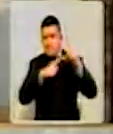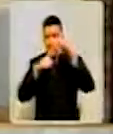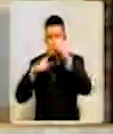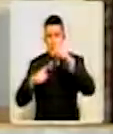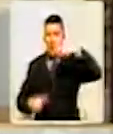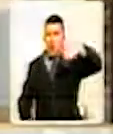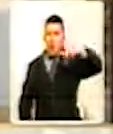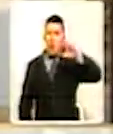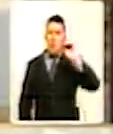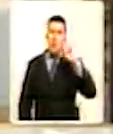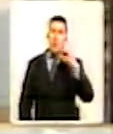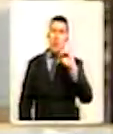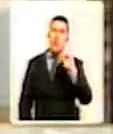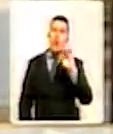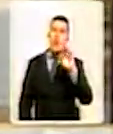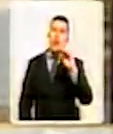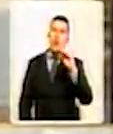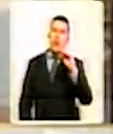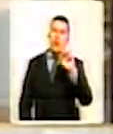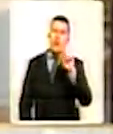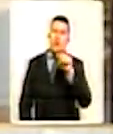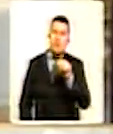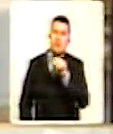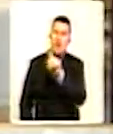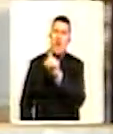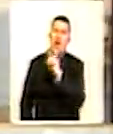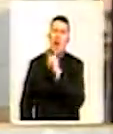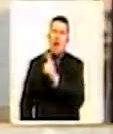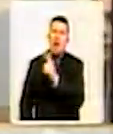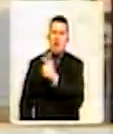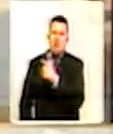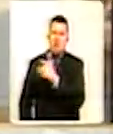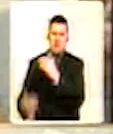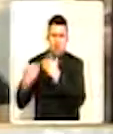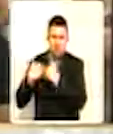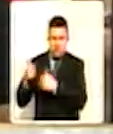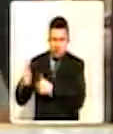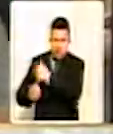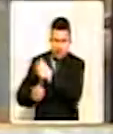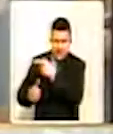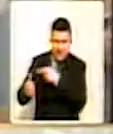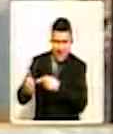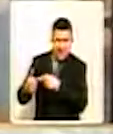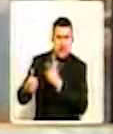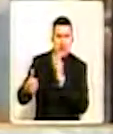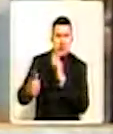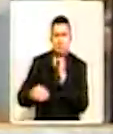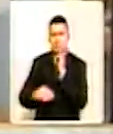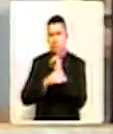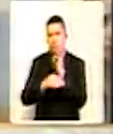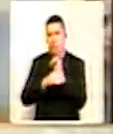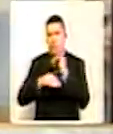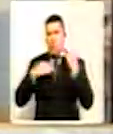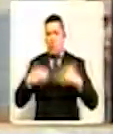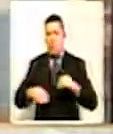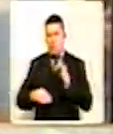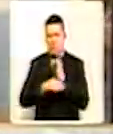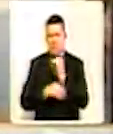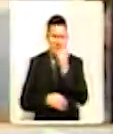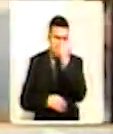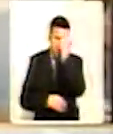Procuraduría, lo decía el presidente del Senado y la procuradora encargada, es una de las instituciones más sui